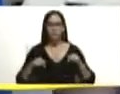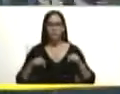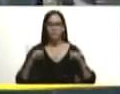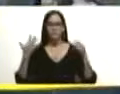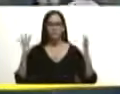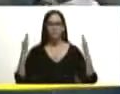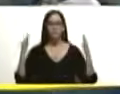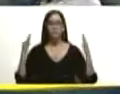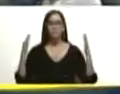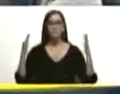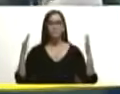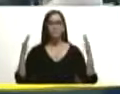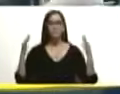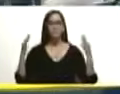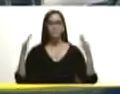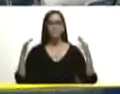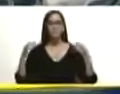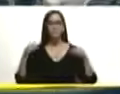Mire,